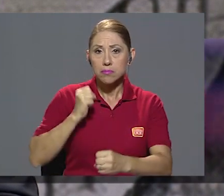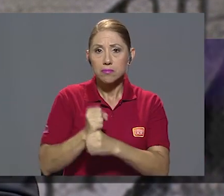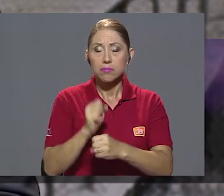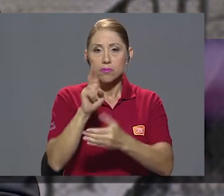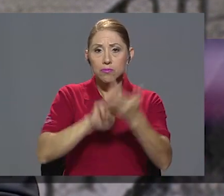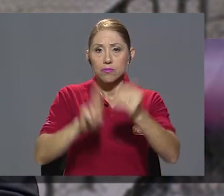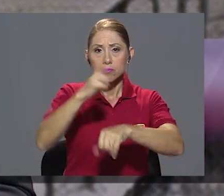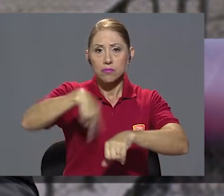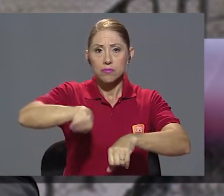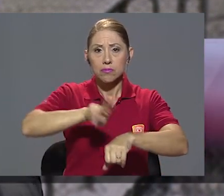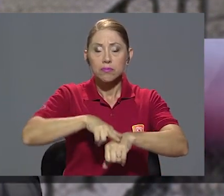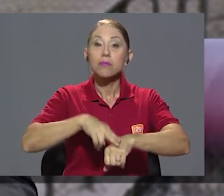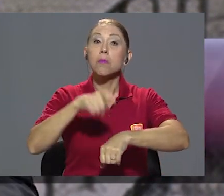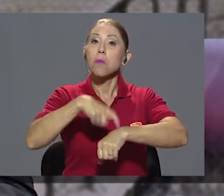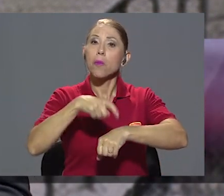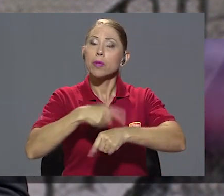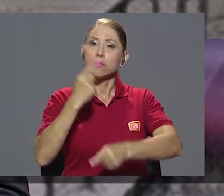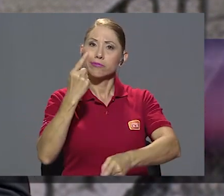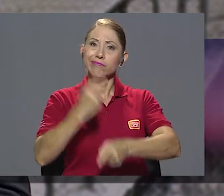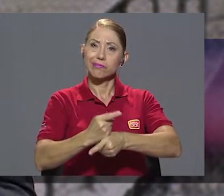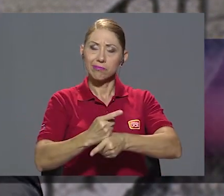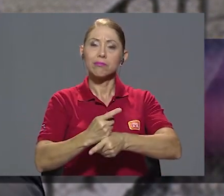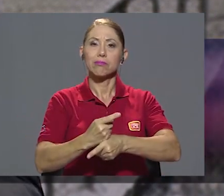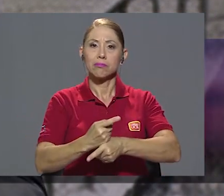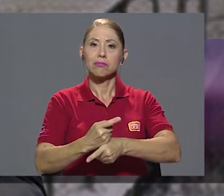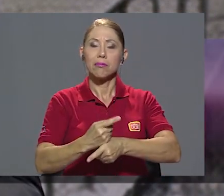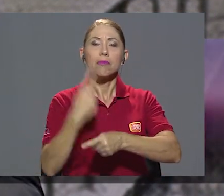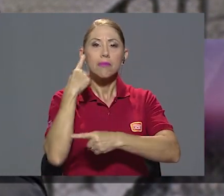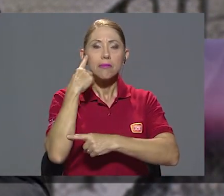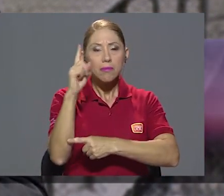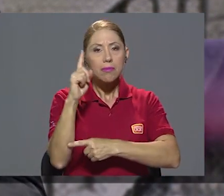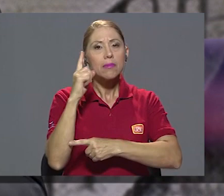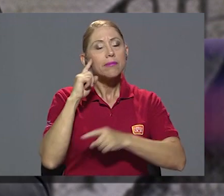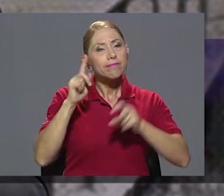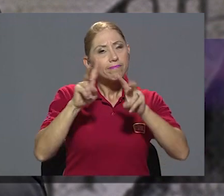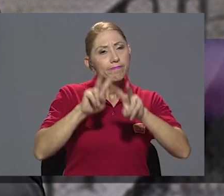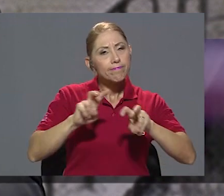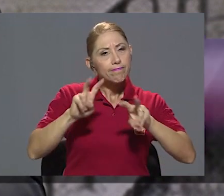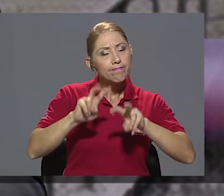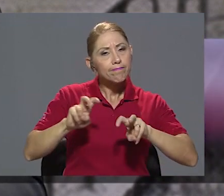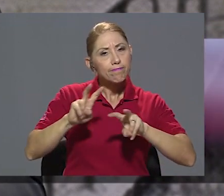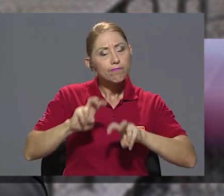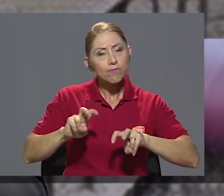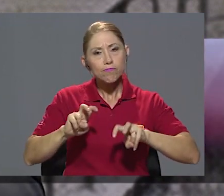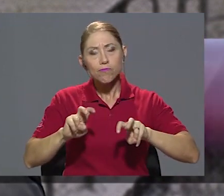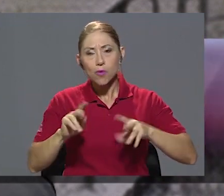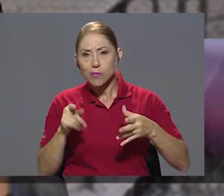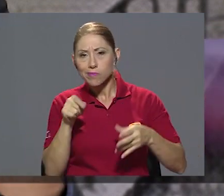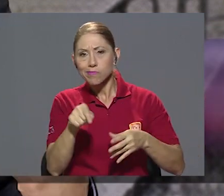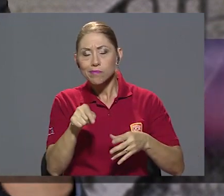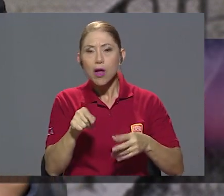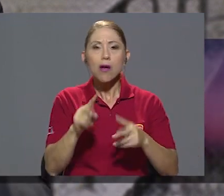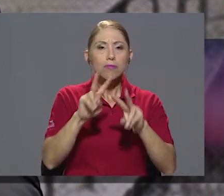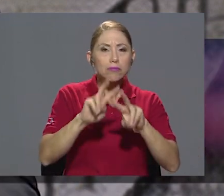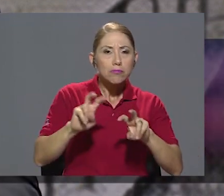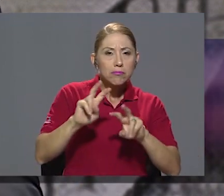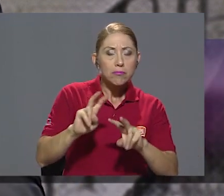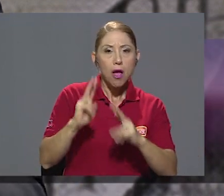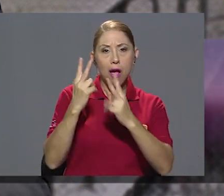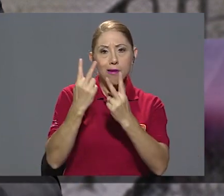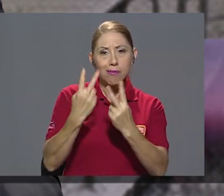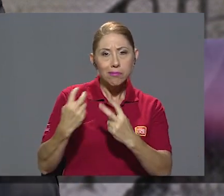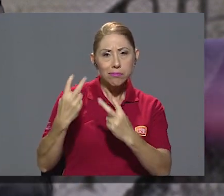de la Universidad Nacional, es un momento oportuno para hacer también una revisión de esa